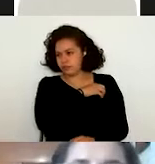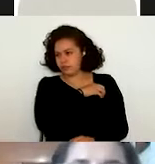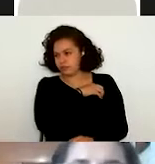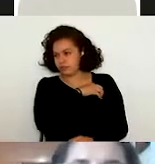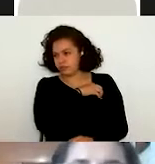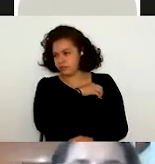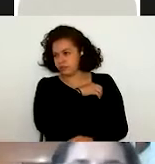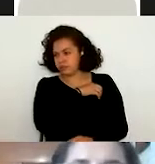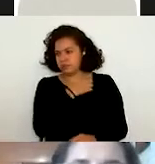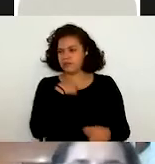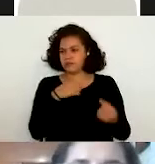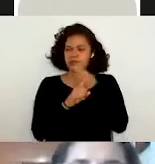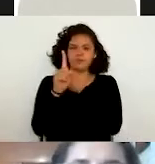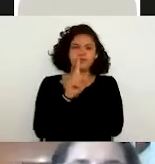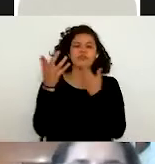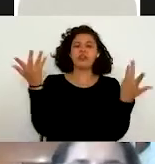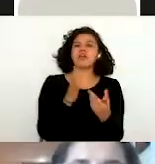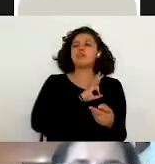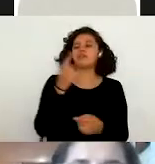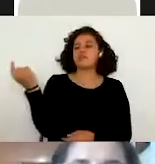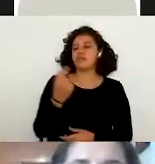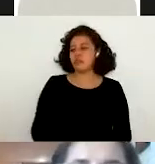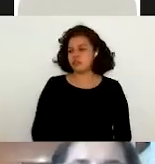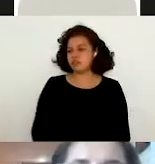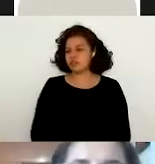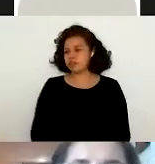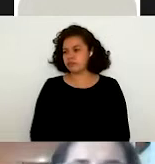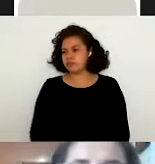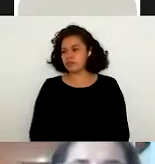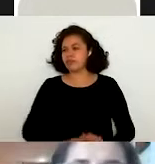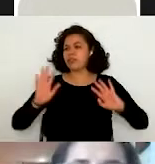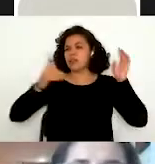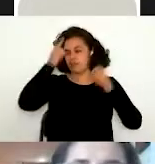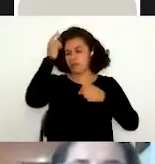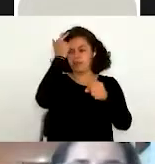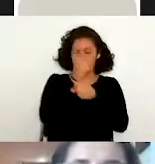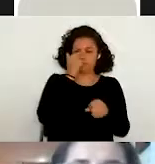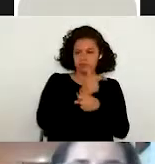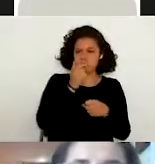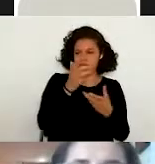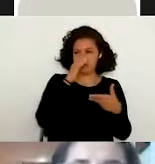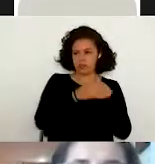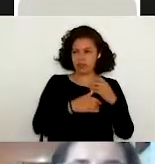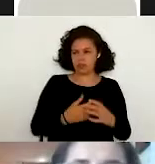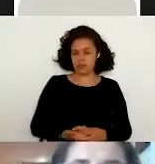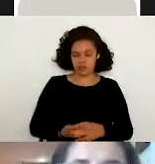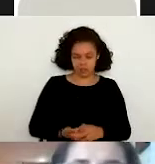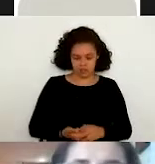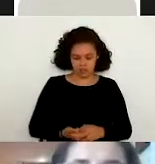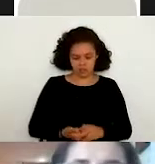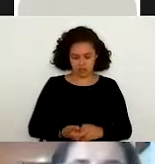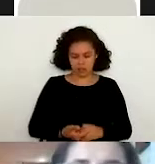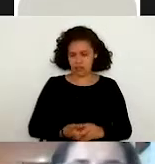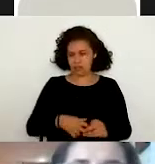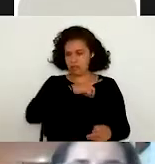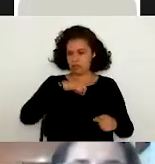ante esta problemática? Y para finalizar o para cerrar el diagnóstico, tenemos que establecer ya las expectativas